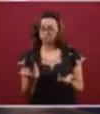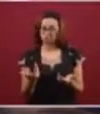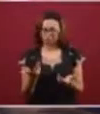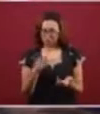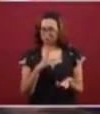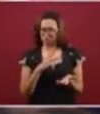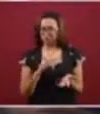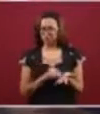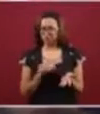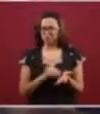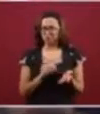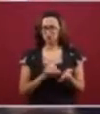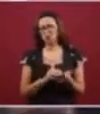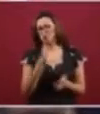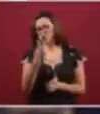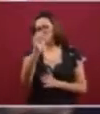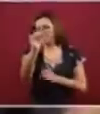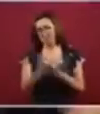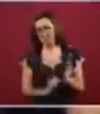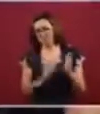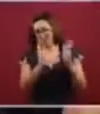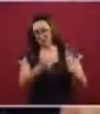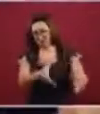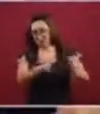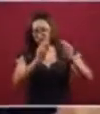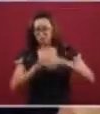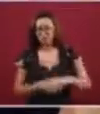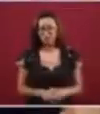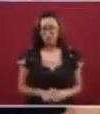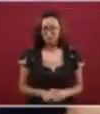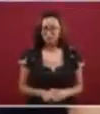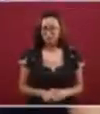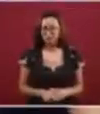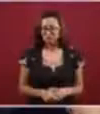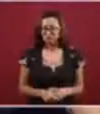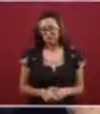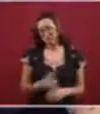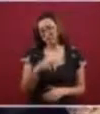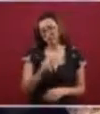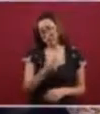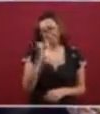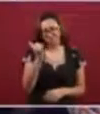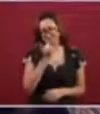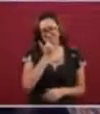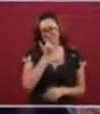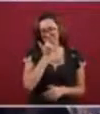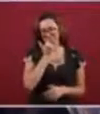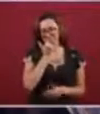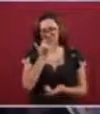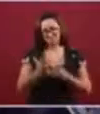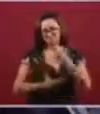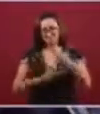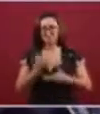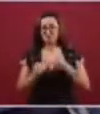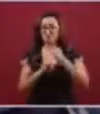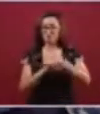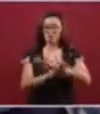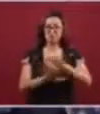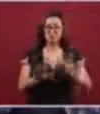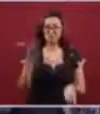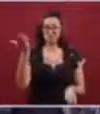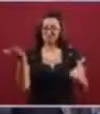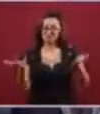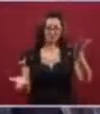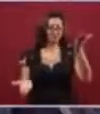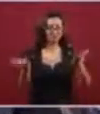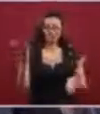está todavía, lleva 2 meses ahí el derecho de réplica. Pero, disculpa, el equilibrio informativo